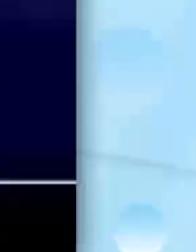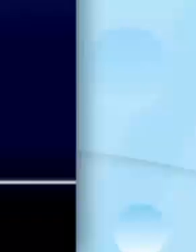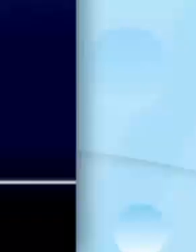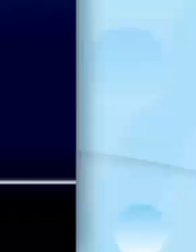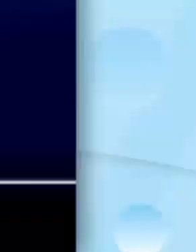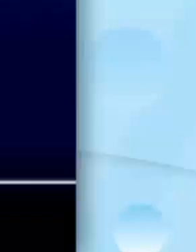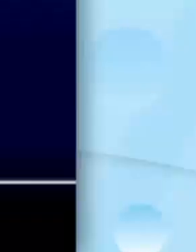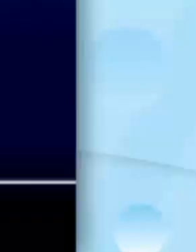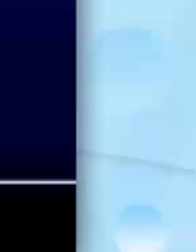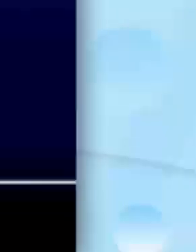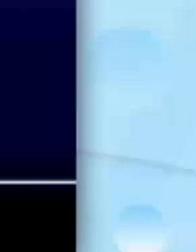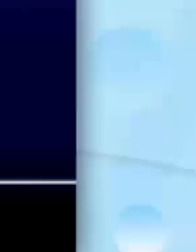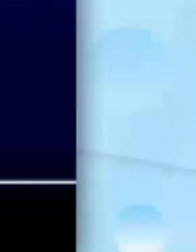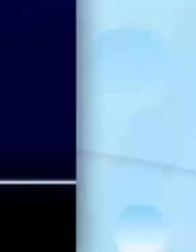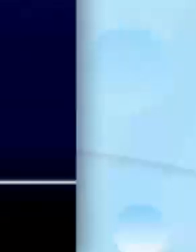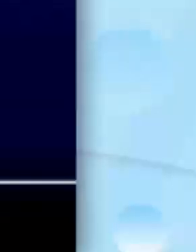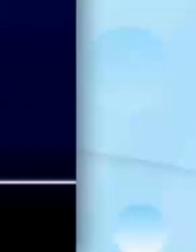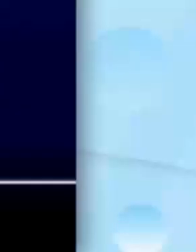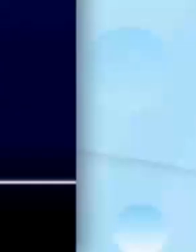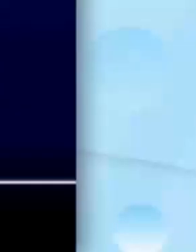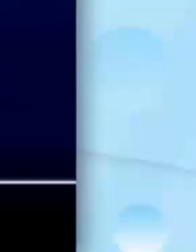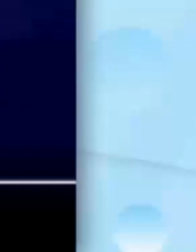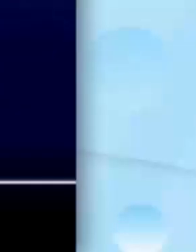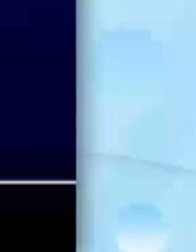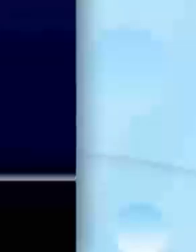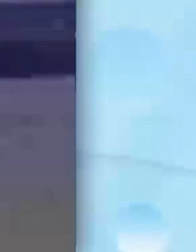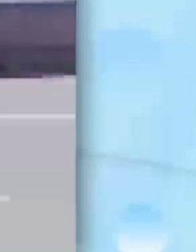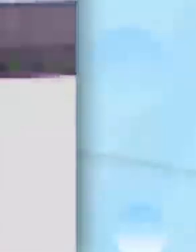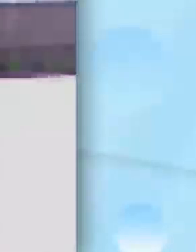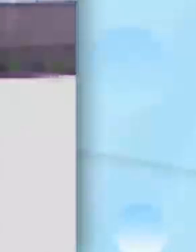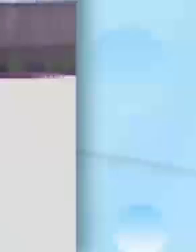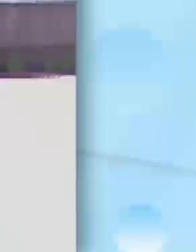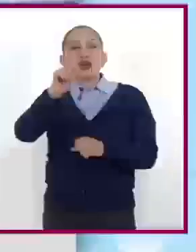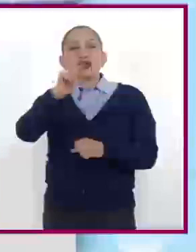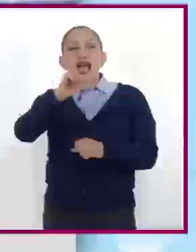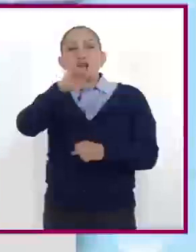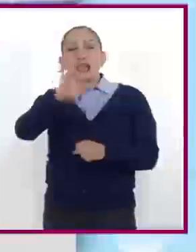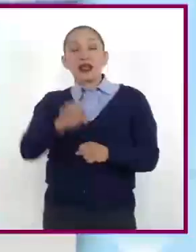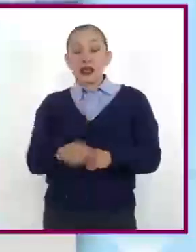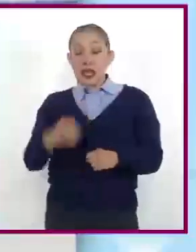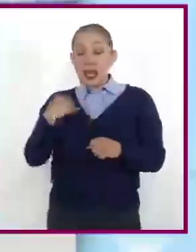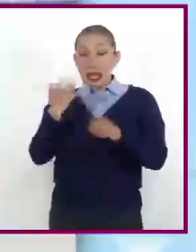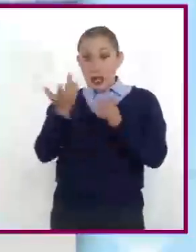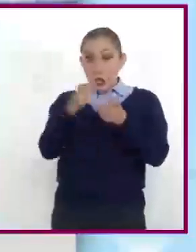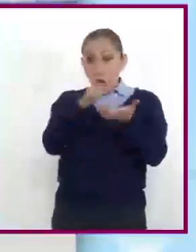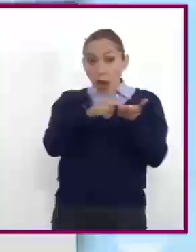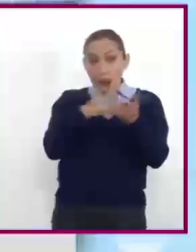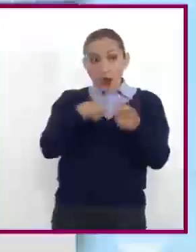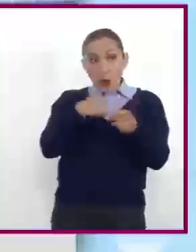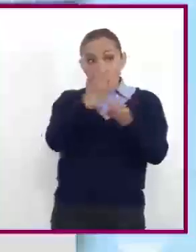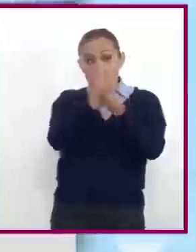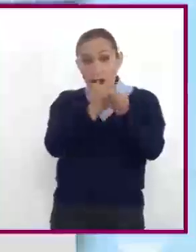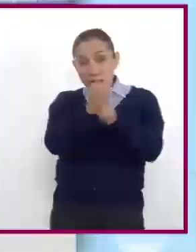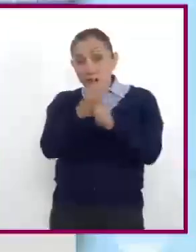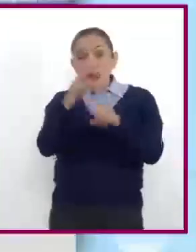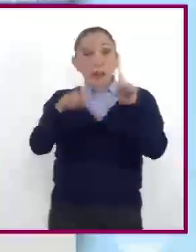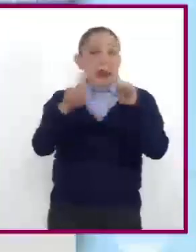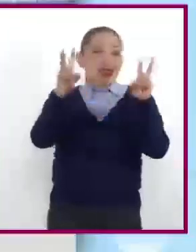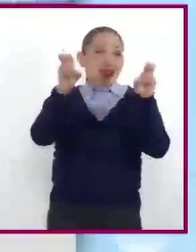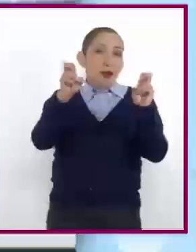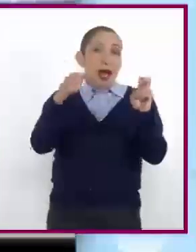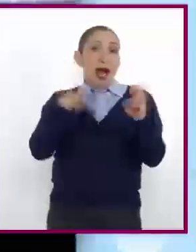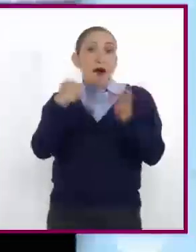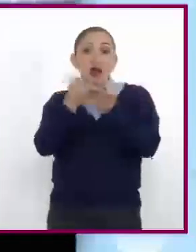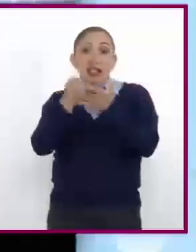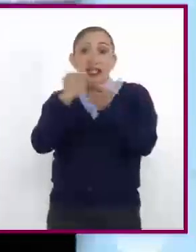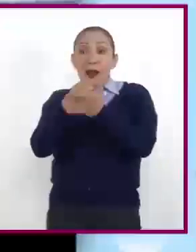¿Cómo eliges tus fuentes de información para un reportaje? Las fuentes de información dependen del tema. Nunca puedes